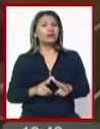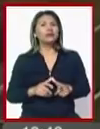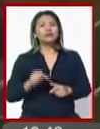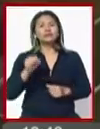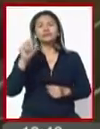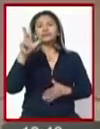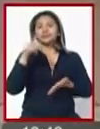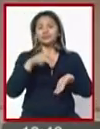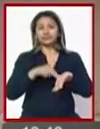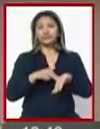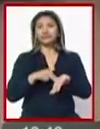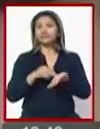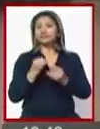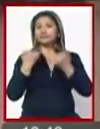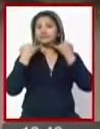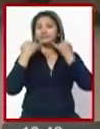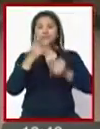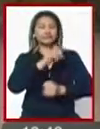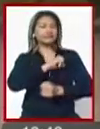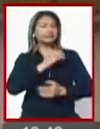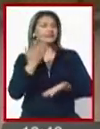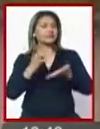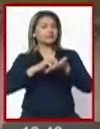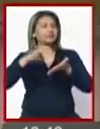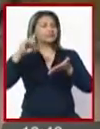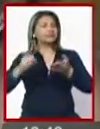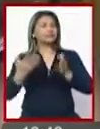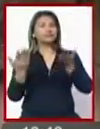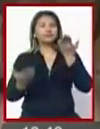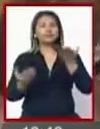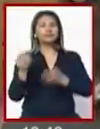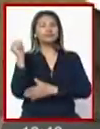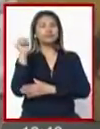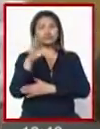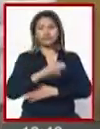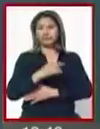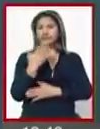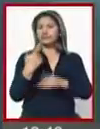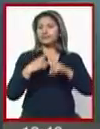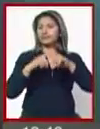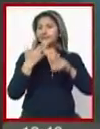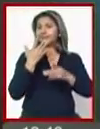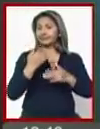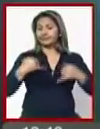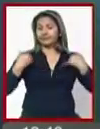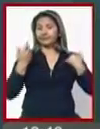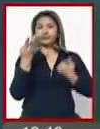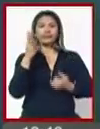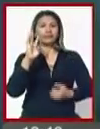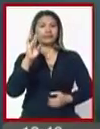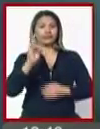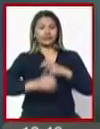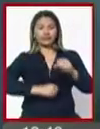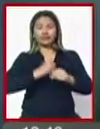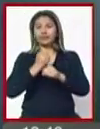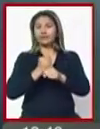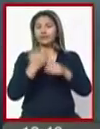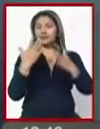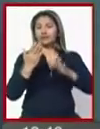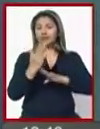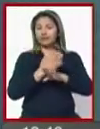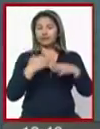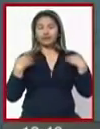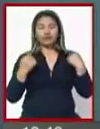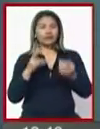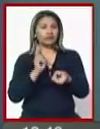zona del Plan 3000 dieron parte a la policía sobre un caso de aborto posiblemente forzado. Afortunadamente, la joven de 17 años se encuentra